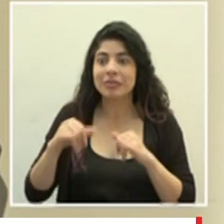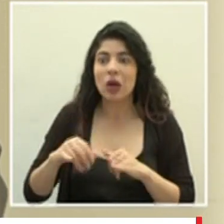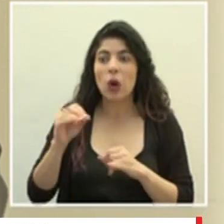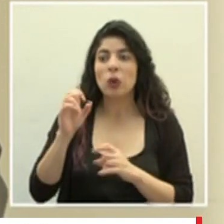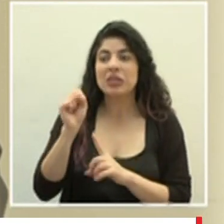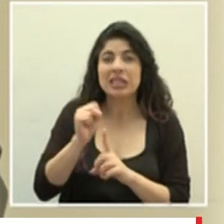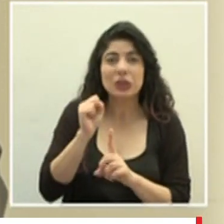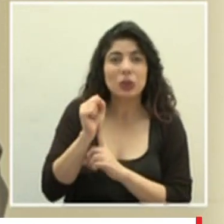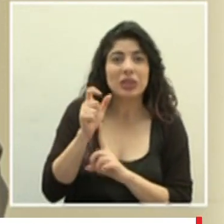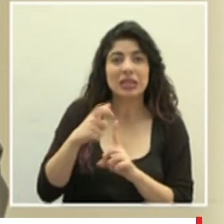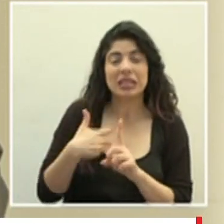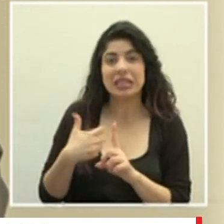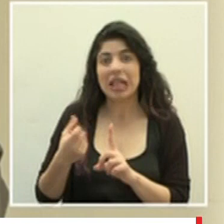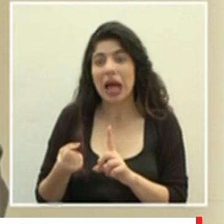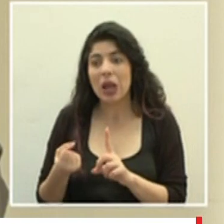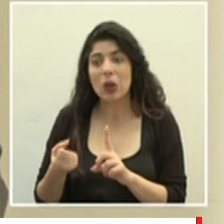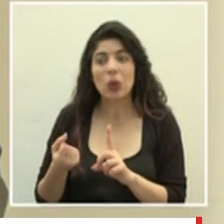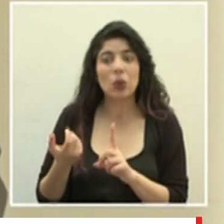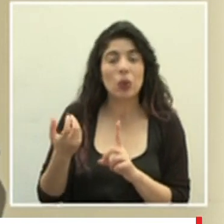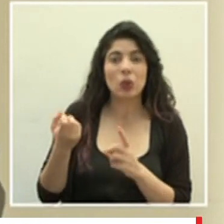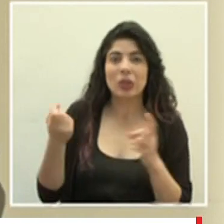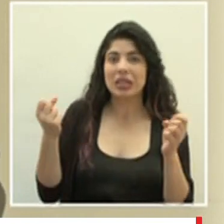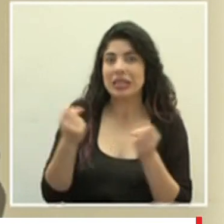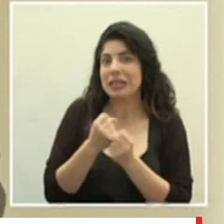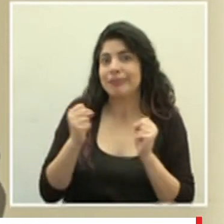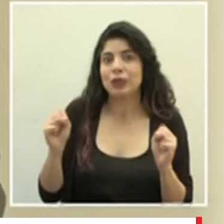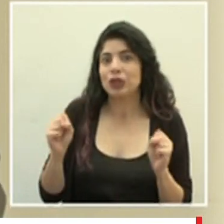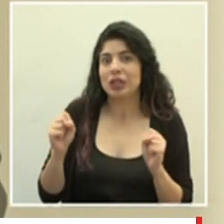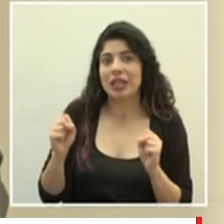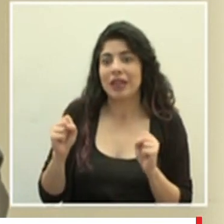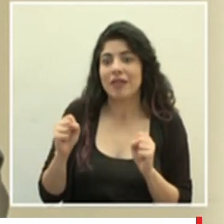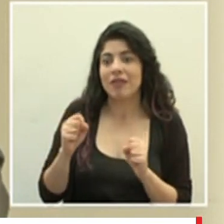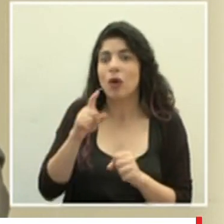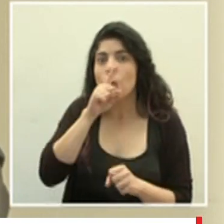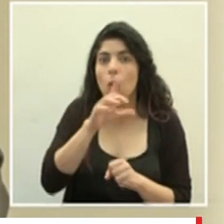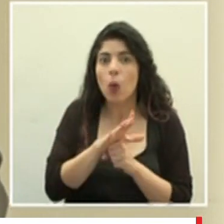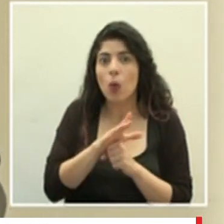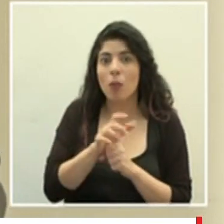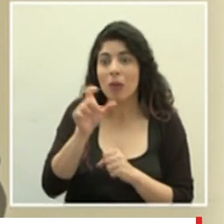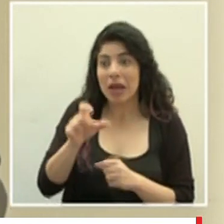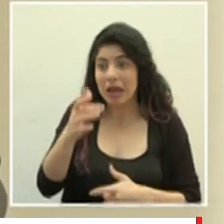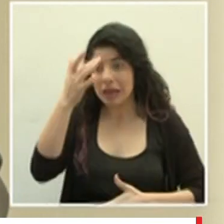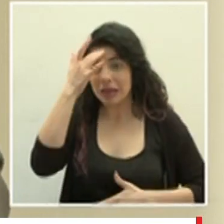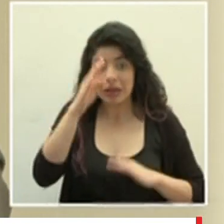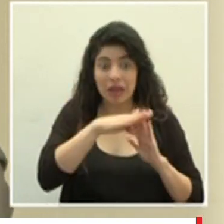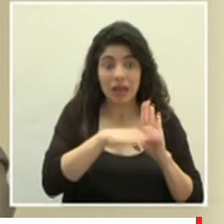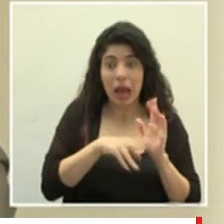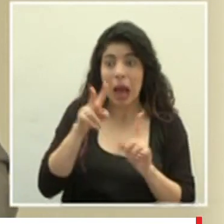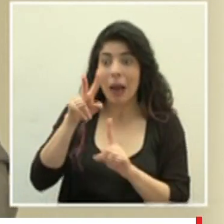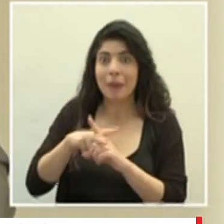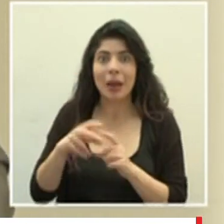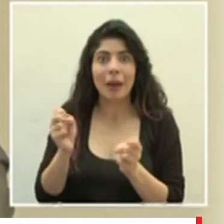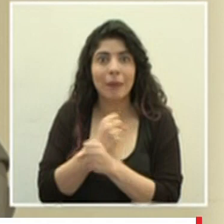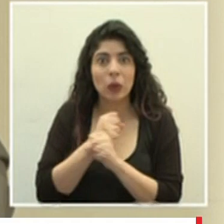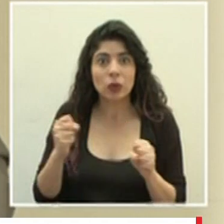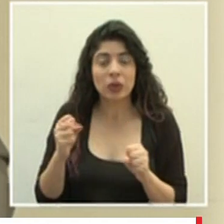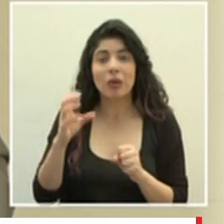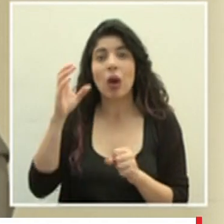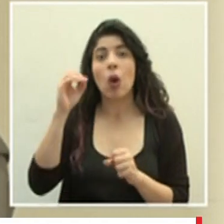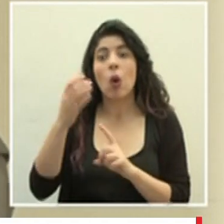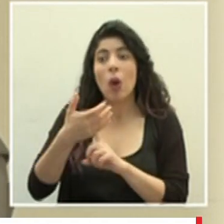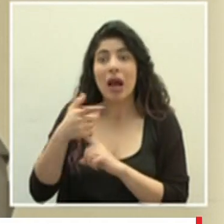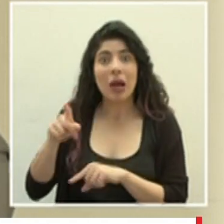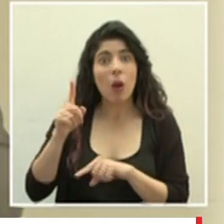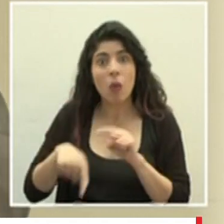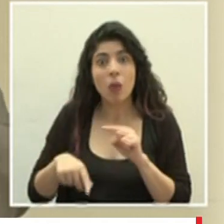condiciones sanitarias que no posibilitan el cumplimiento de la orden sanitaria y de la medida de cuarentena,